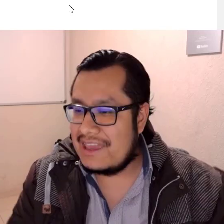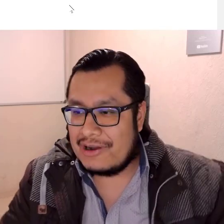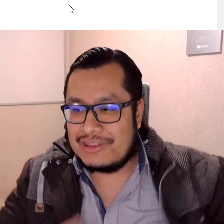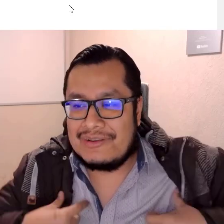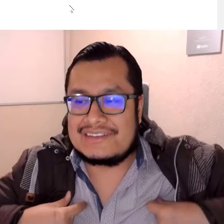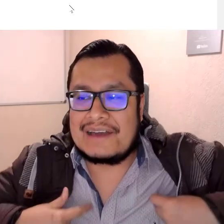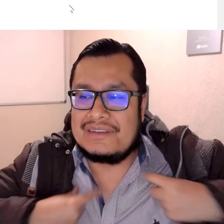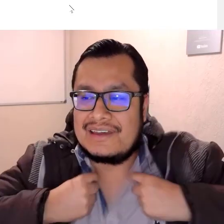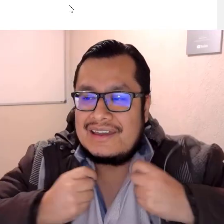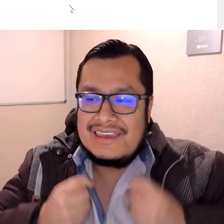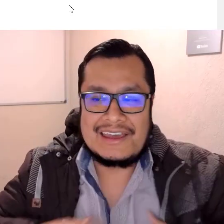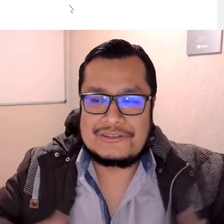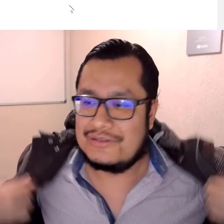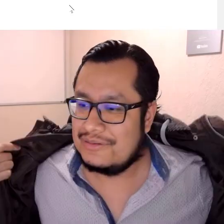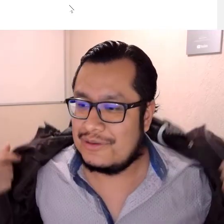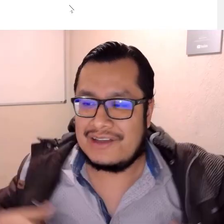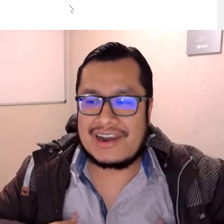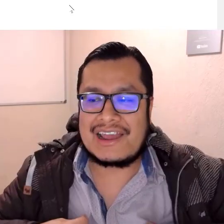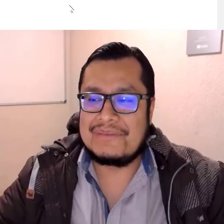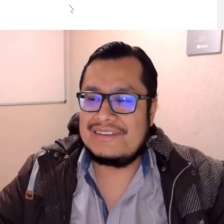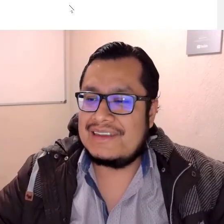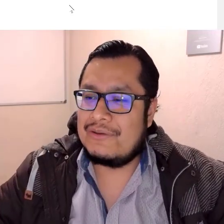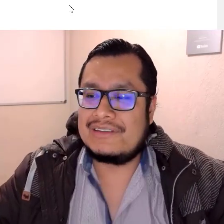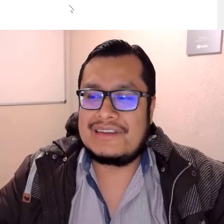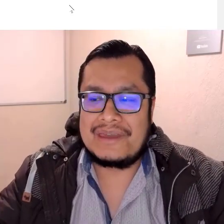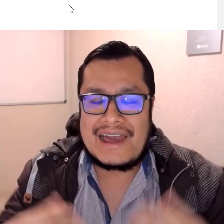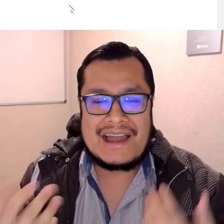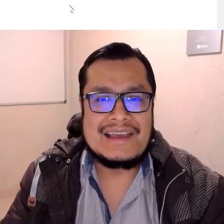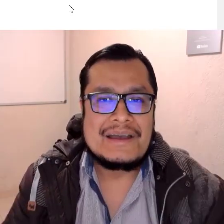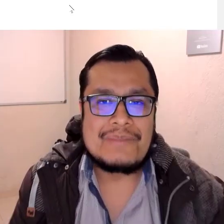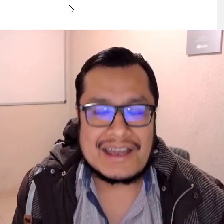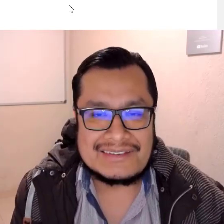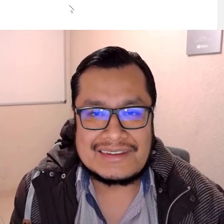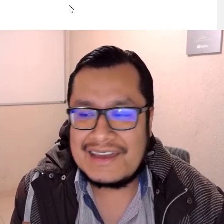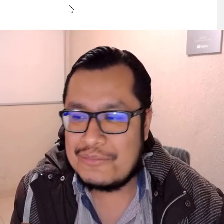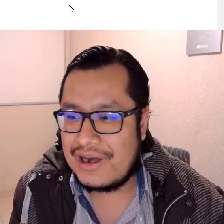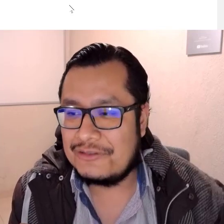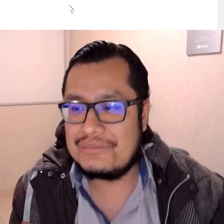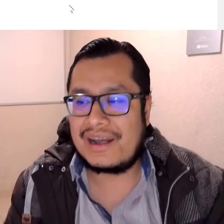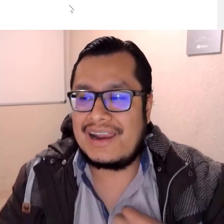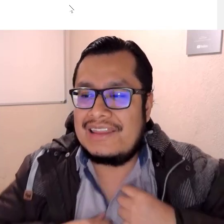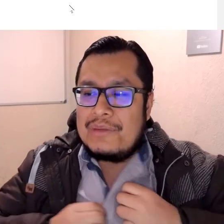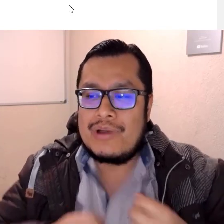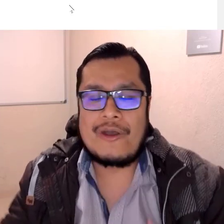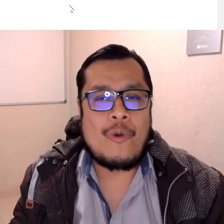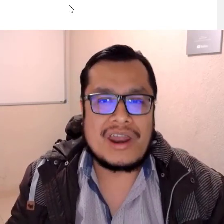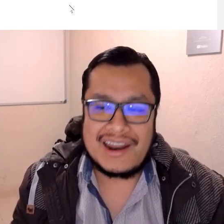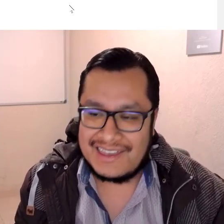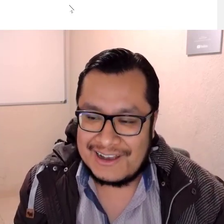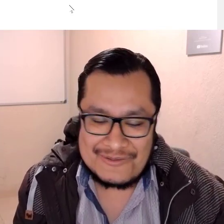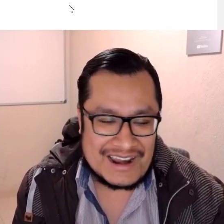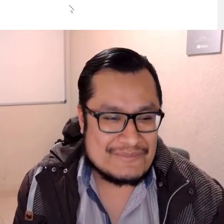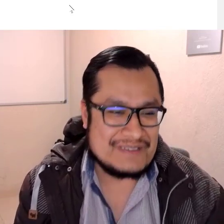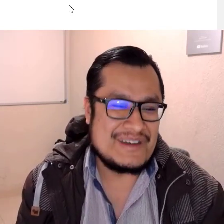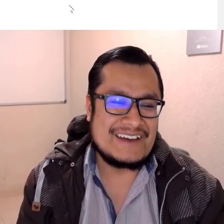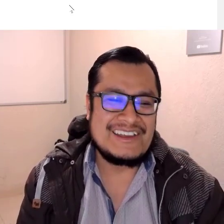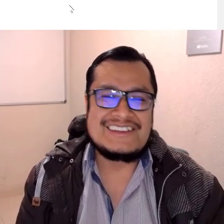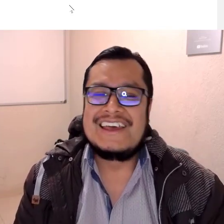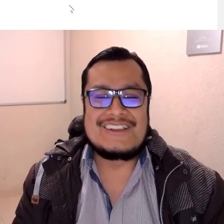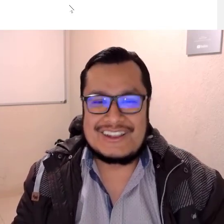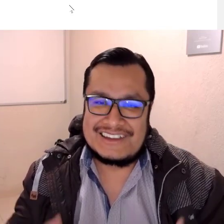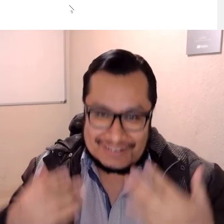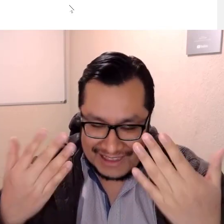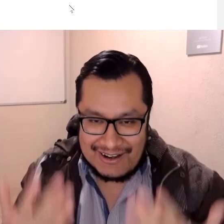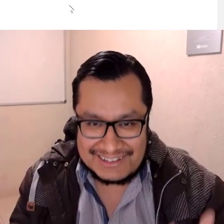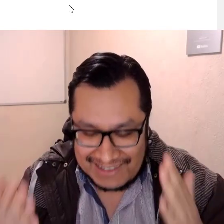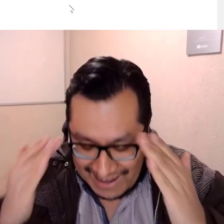voy a llevar otra vez camisa ingreso voy a llevar camisa no va a ser viral para que se sigan burlando en mis redes me voy a empoderar ahí como la primera